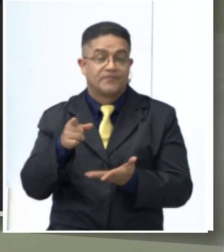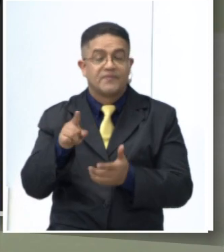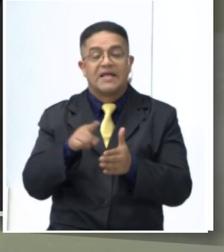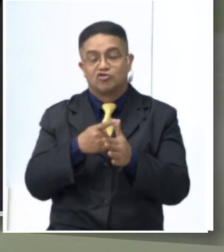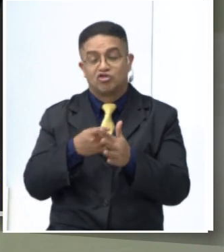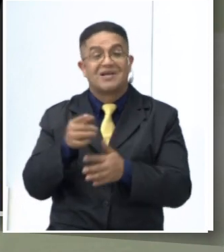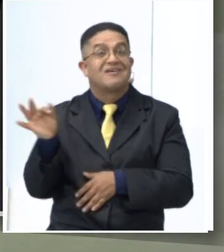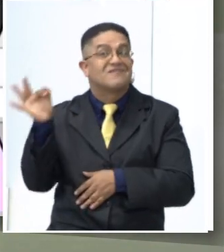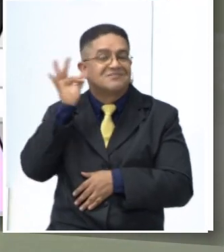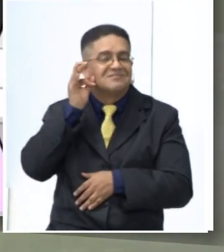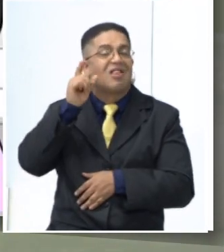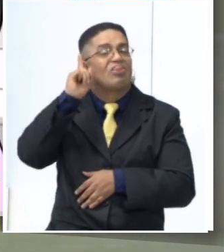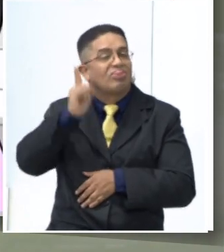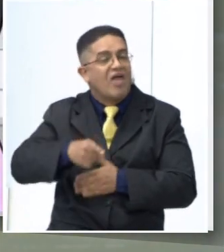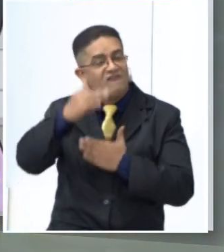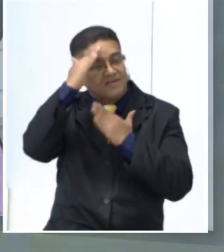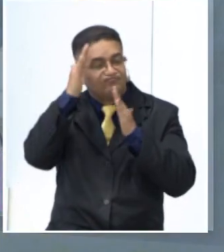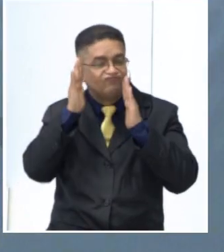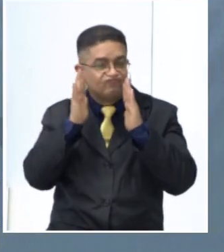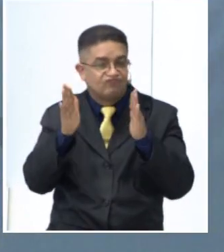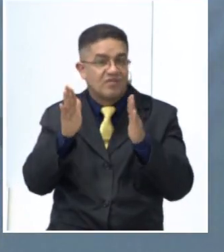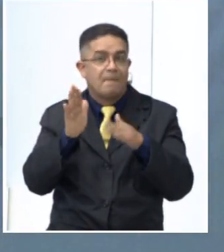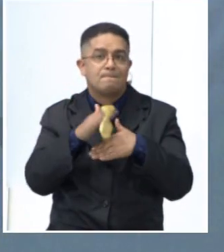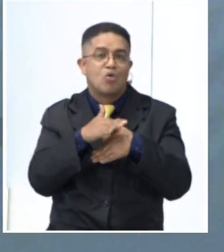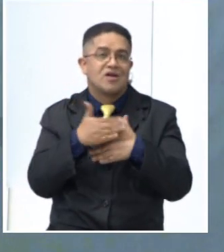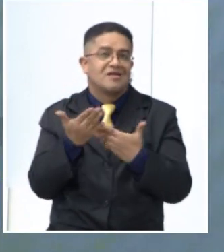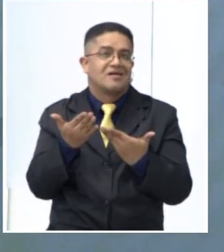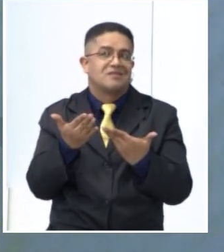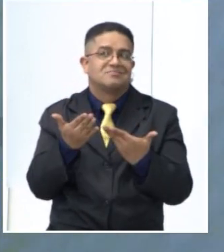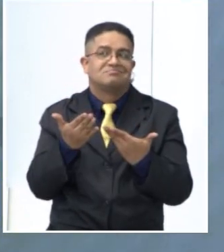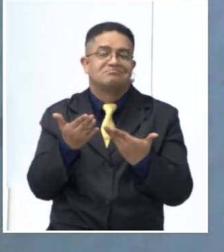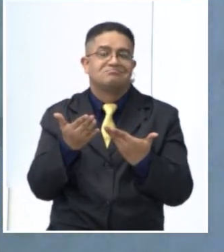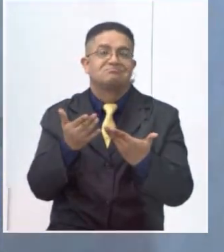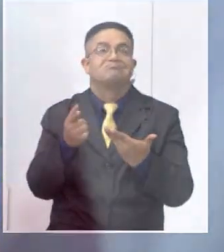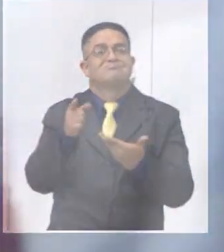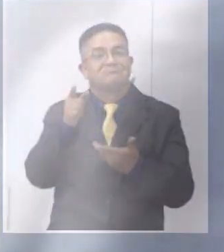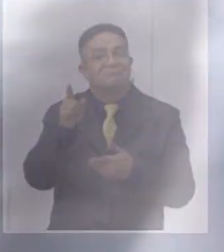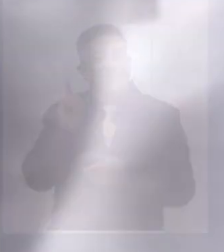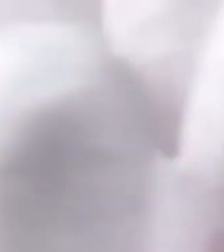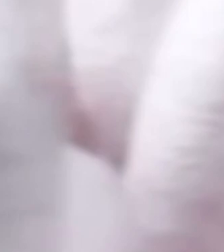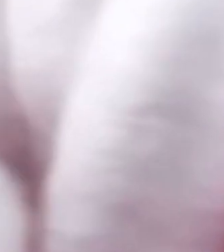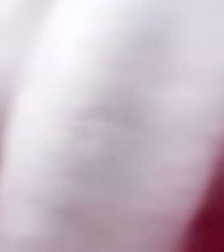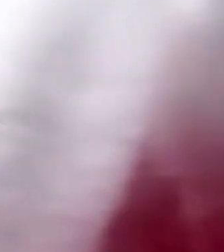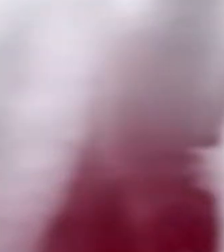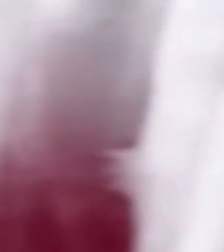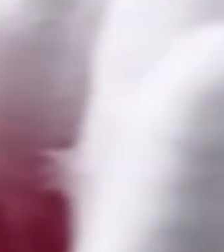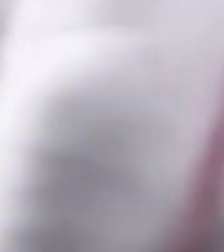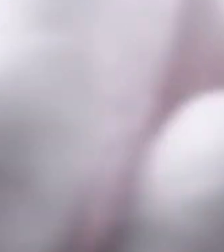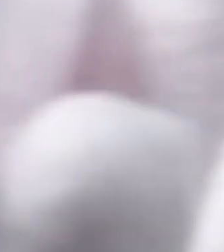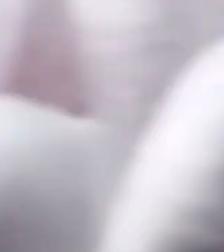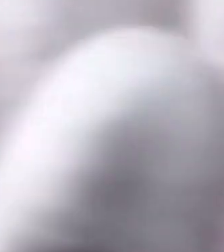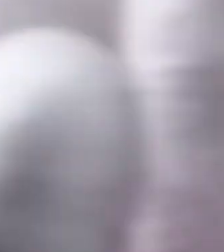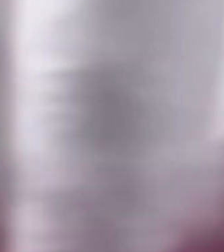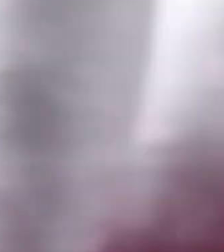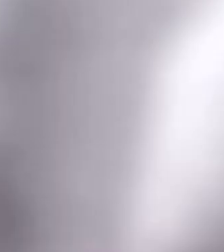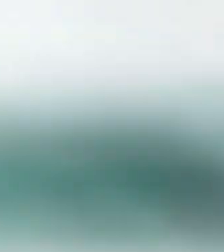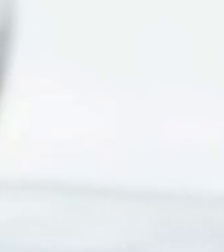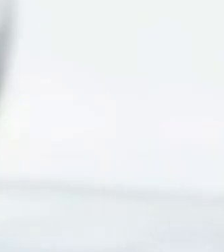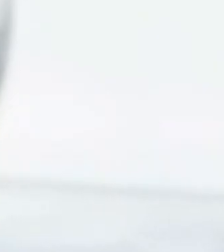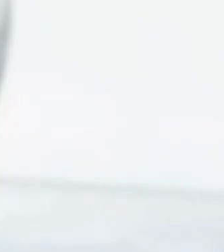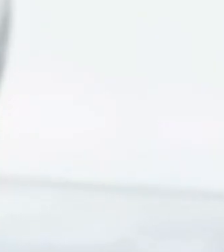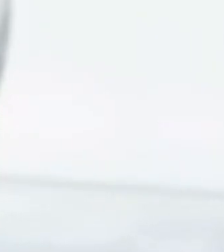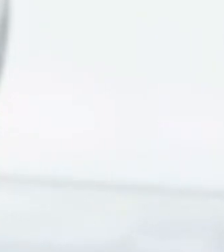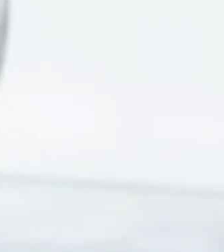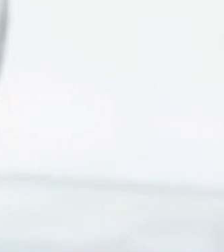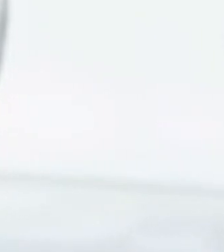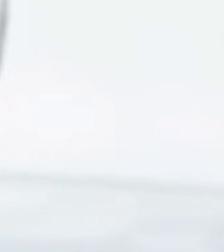infecciones de oído deben tratarse como cualquier infección y deben procurar tratarse a tiempo para evitar esas afecciones mayores. Vemos